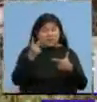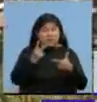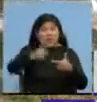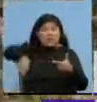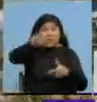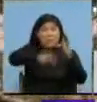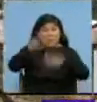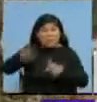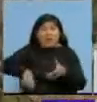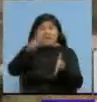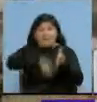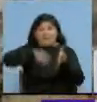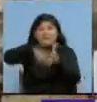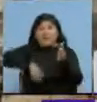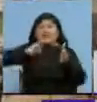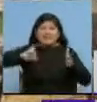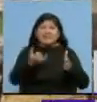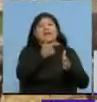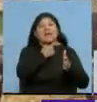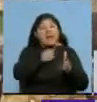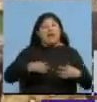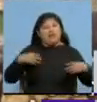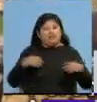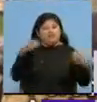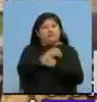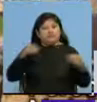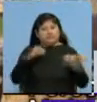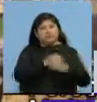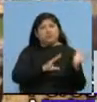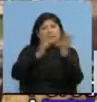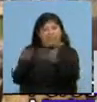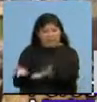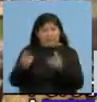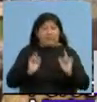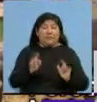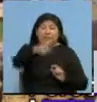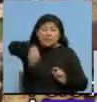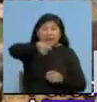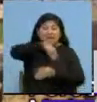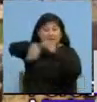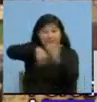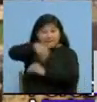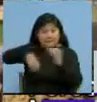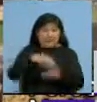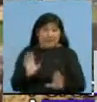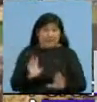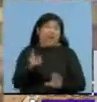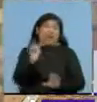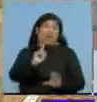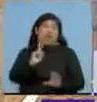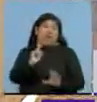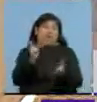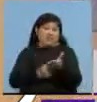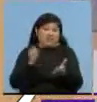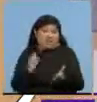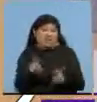de actas de donación. Entonces a la familia le evitamos ese momento feo donde están en la